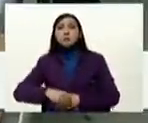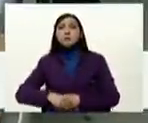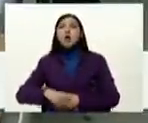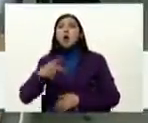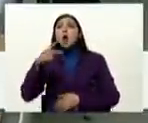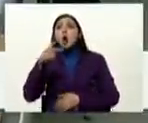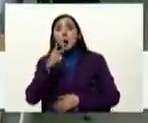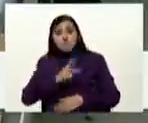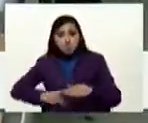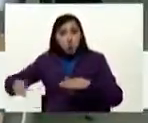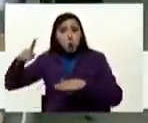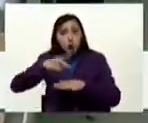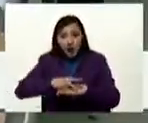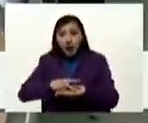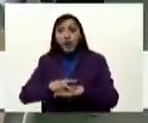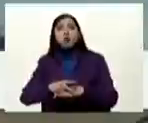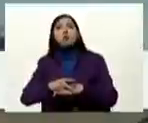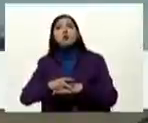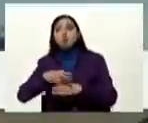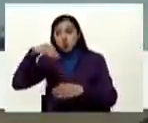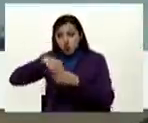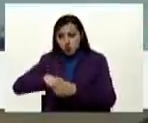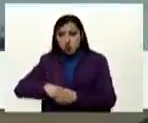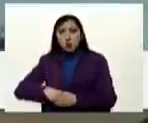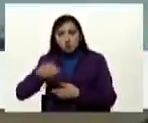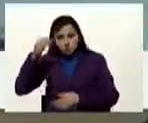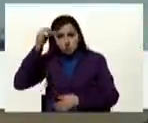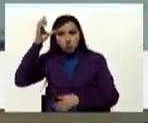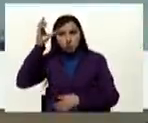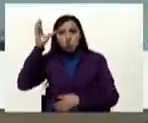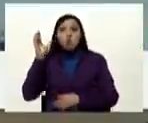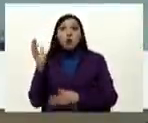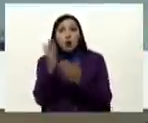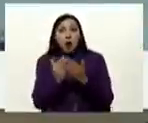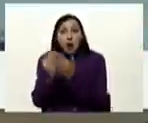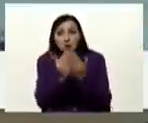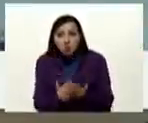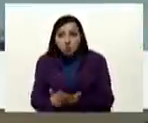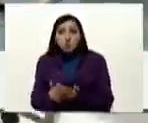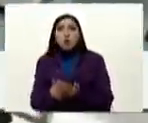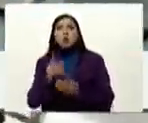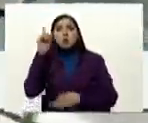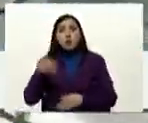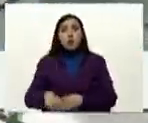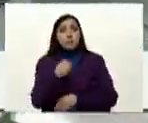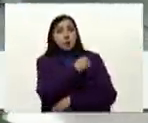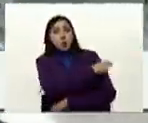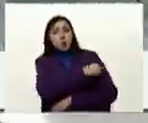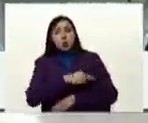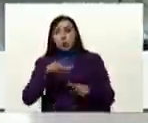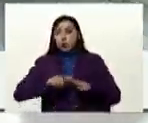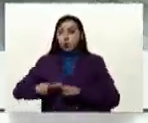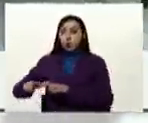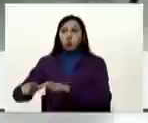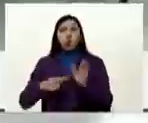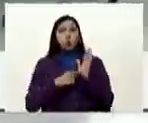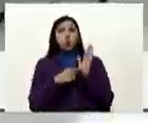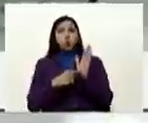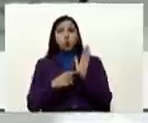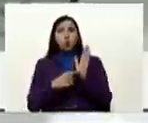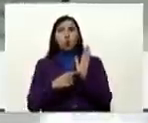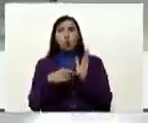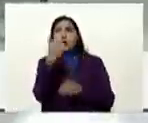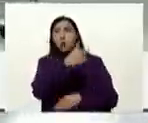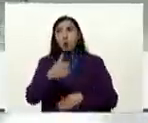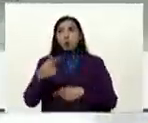posgrados que funcionan dentro de nuestro hospital. Esta área de hospitalización, que también usted las puede observar en estas tomas de